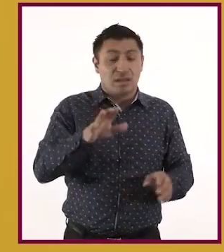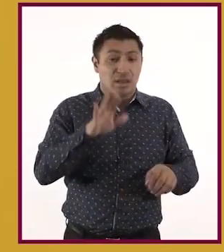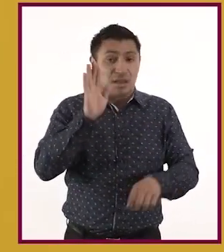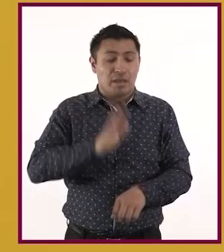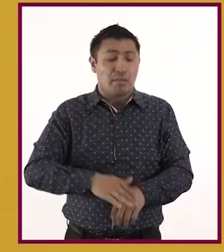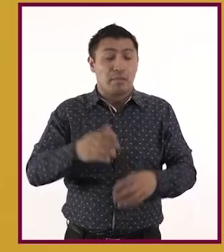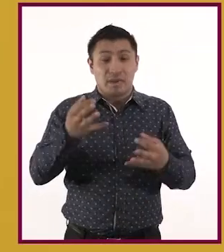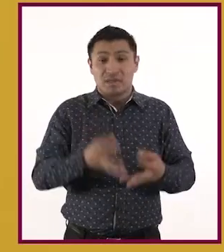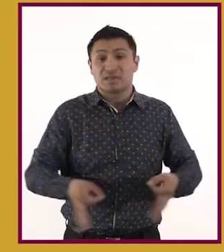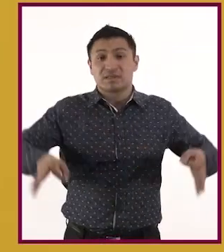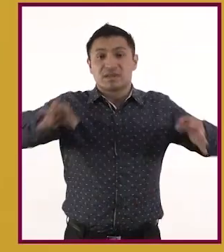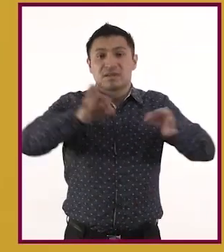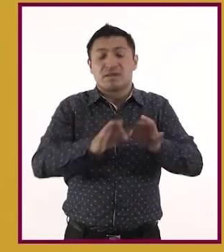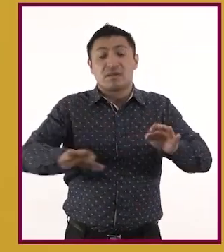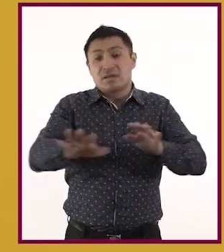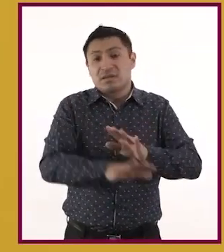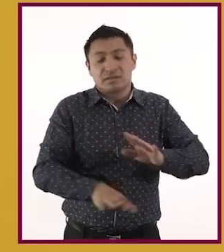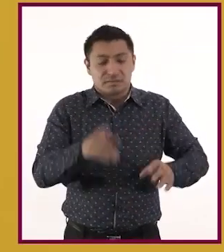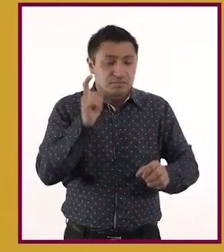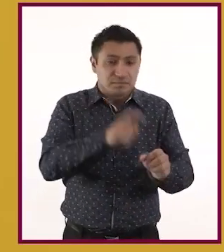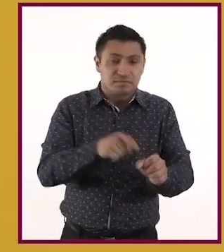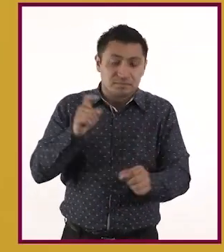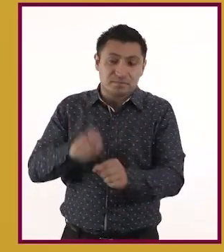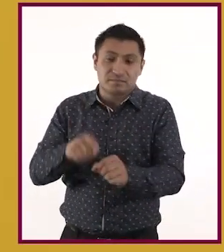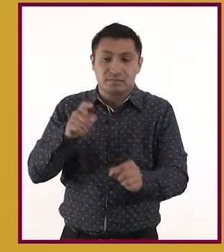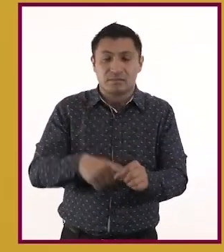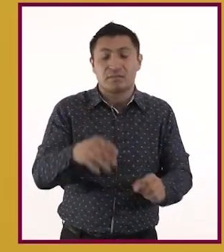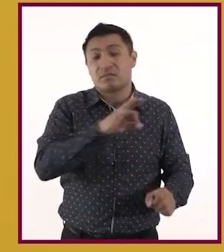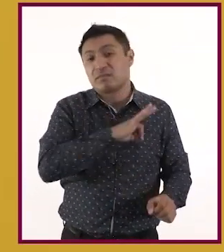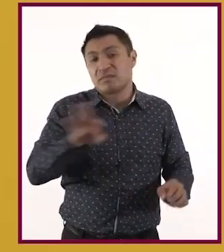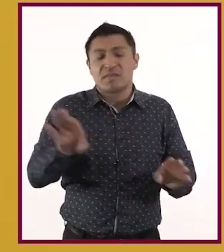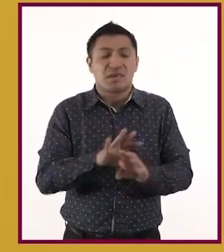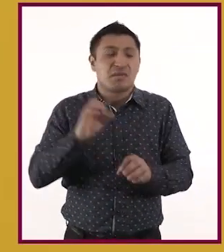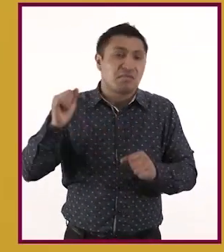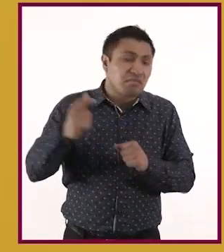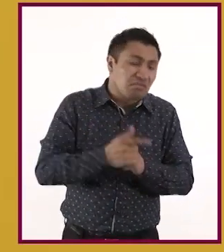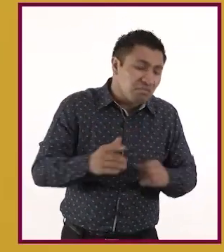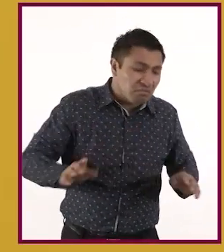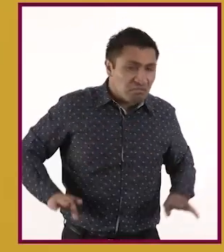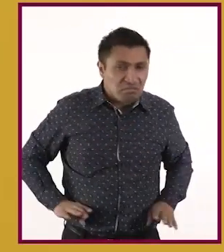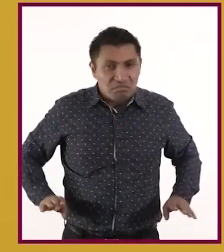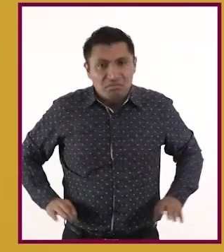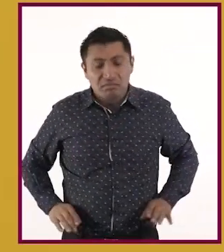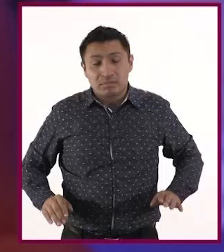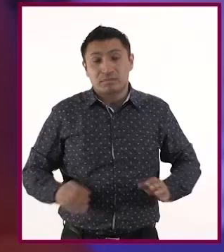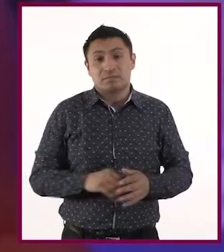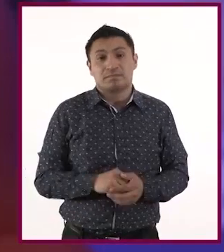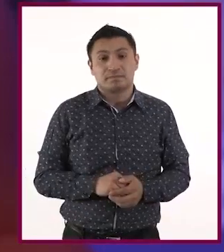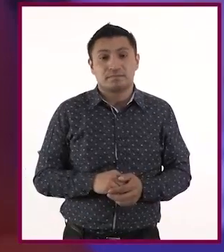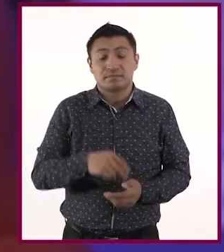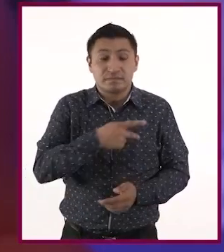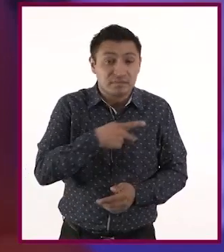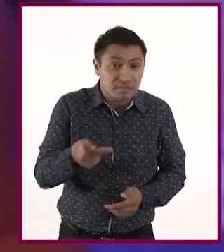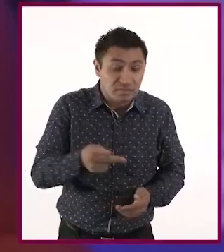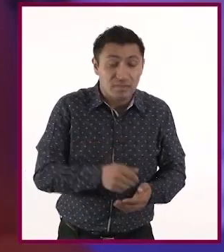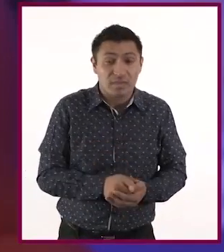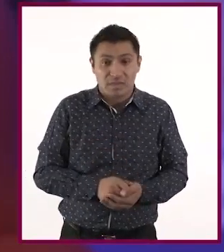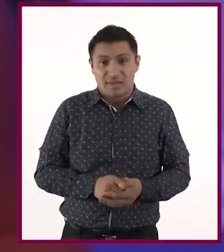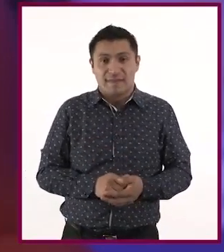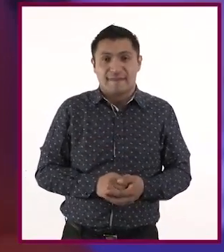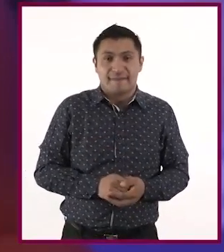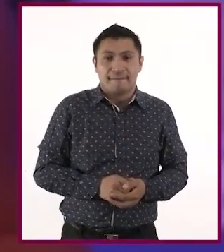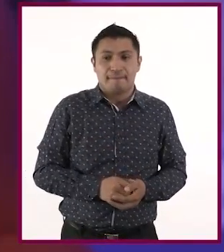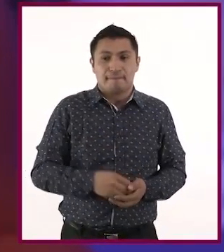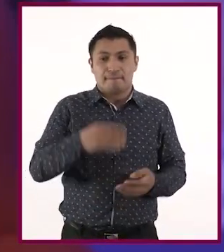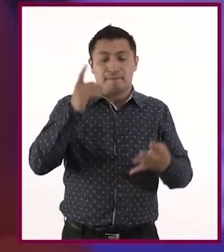razón religiosa, esa baja afiliación podría asociarse con algunas condiciones de marginación. 4. En México hay cada